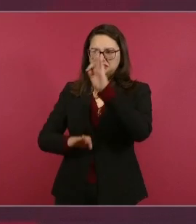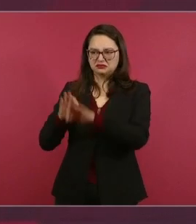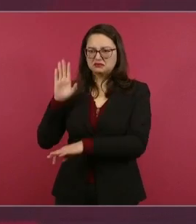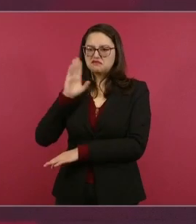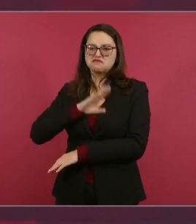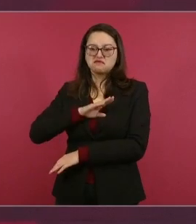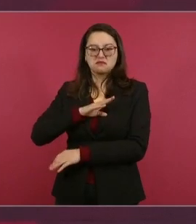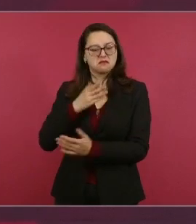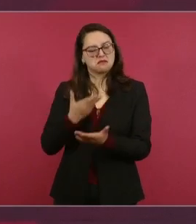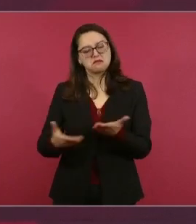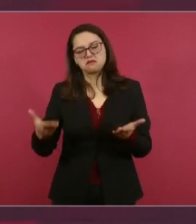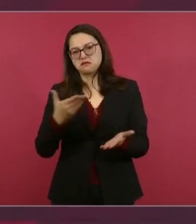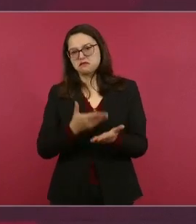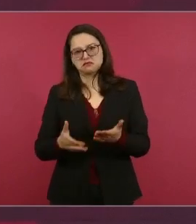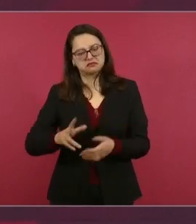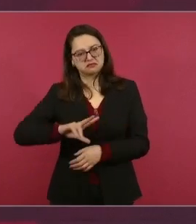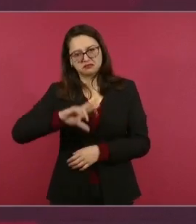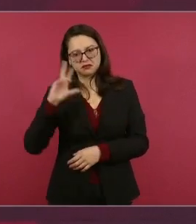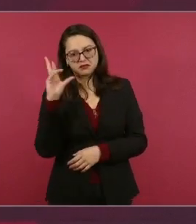y que ellos